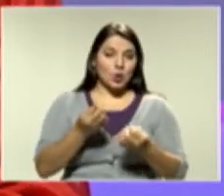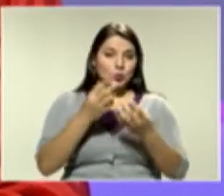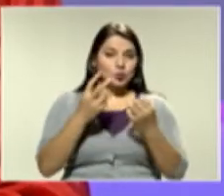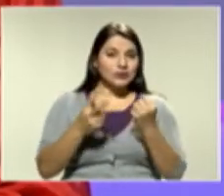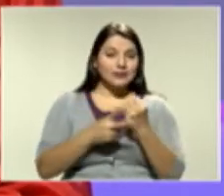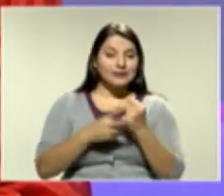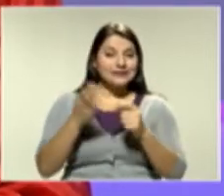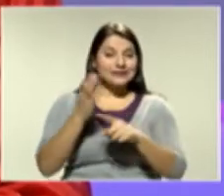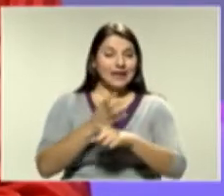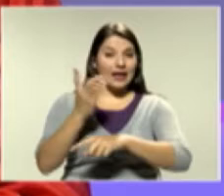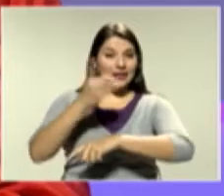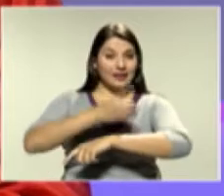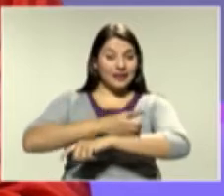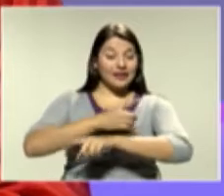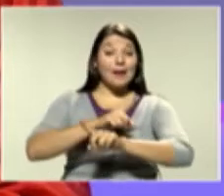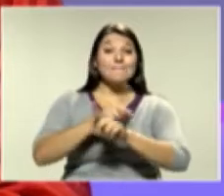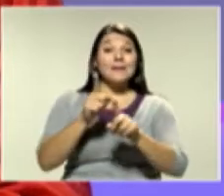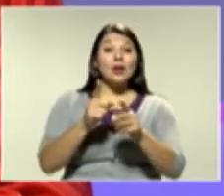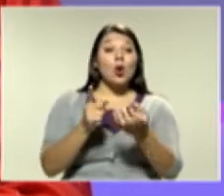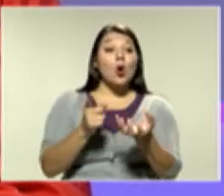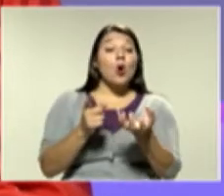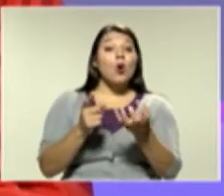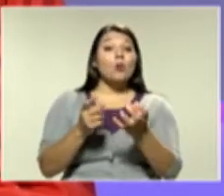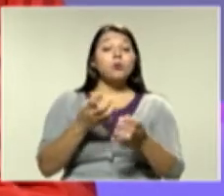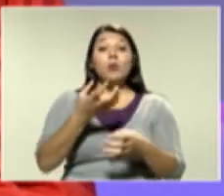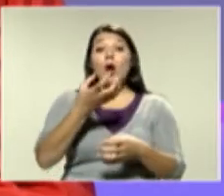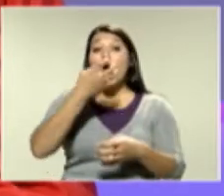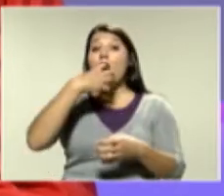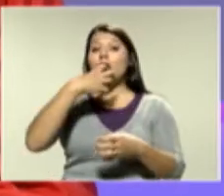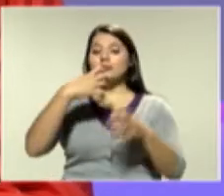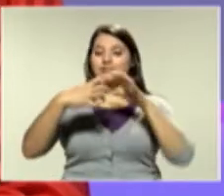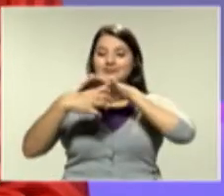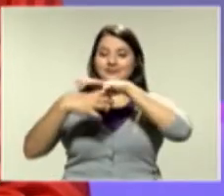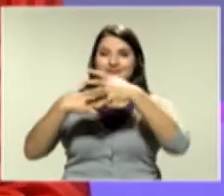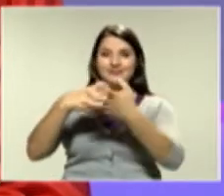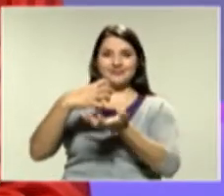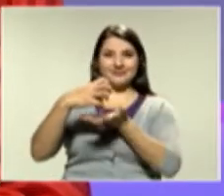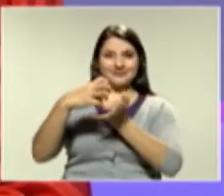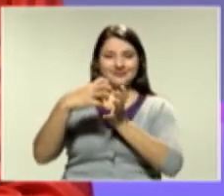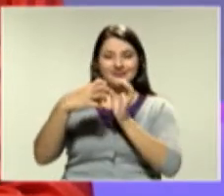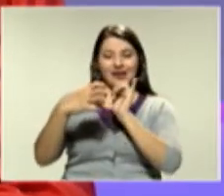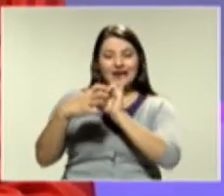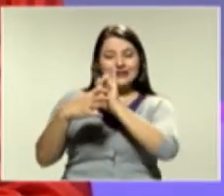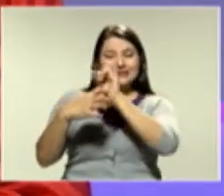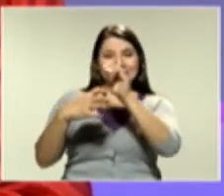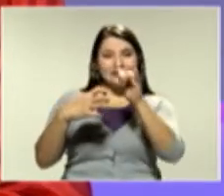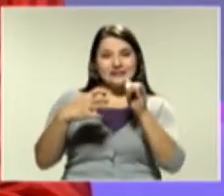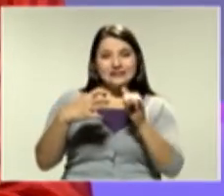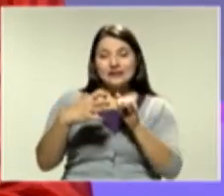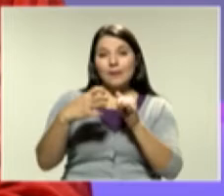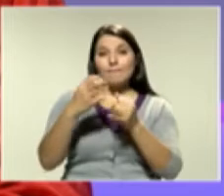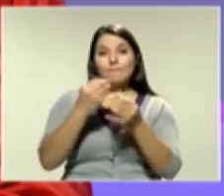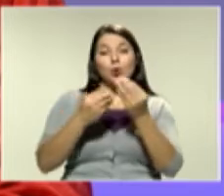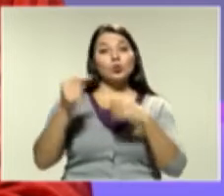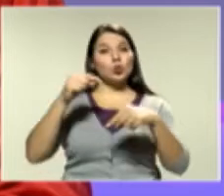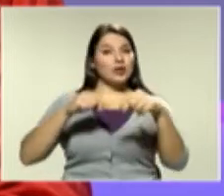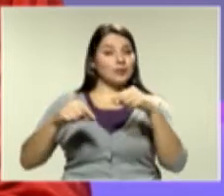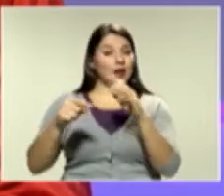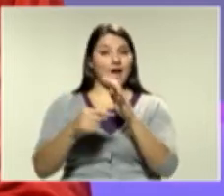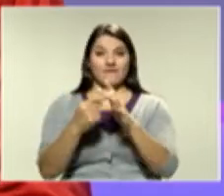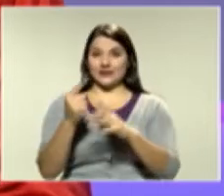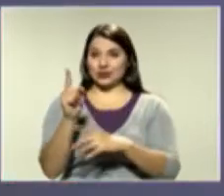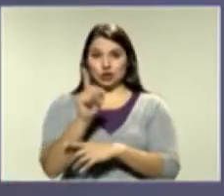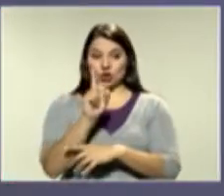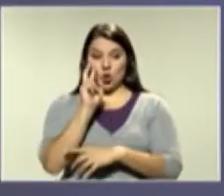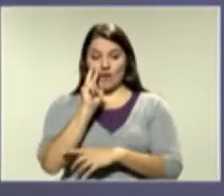residuos por encima de los límites permitidos o incluso con residuos poco detectables en los